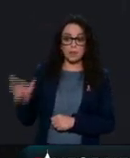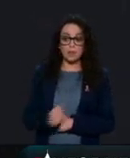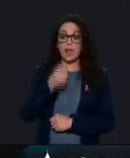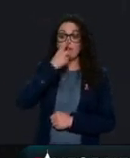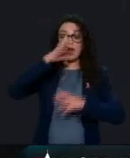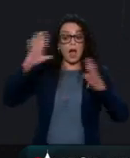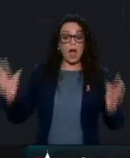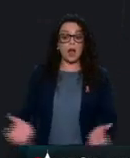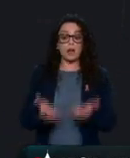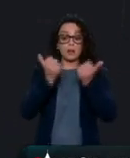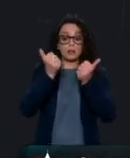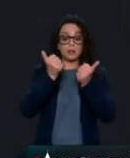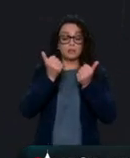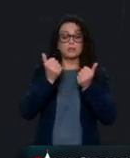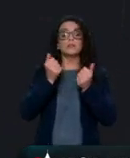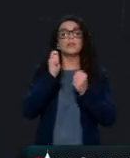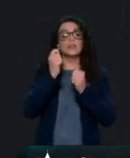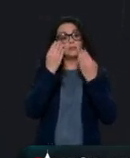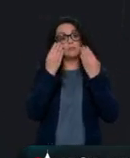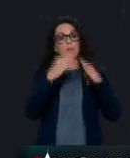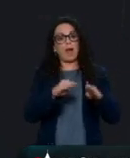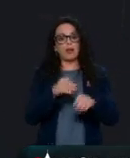rescate bancario, el FOBAPROA,